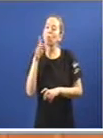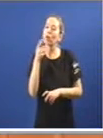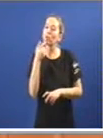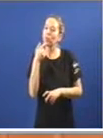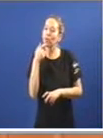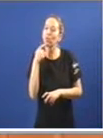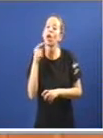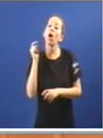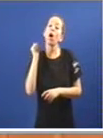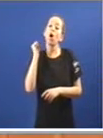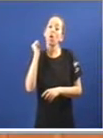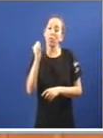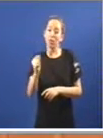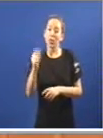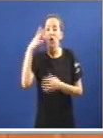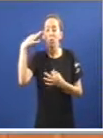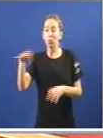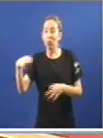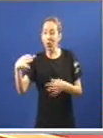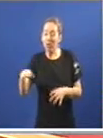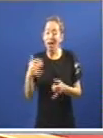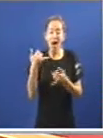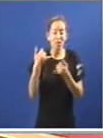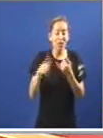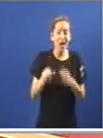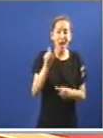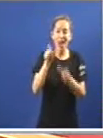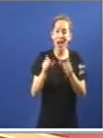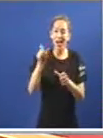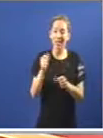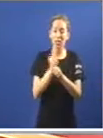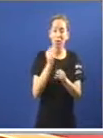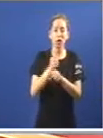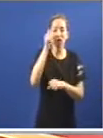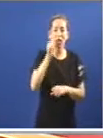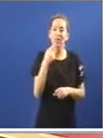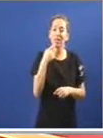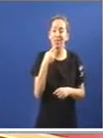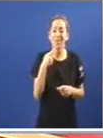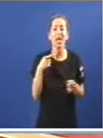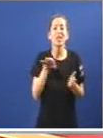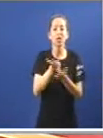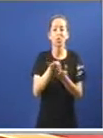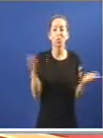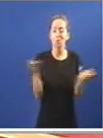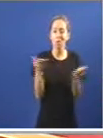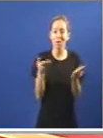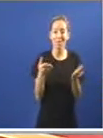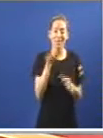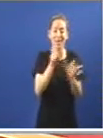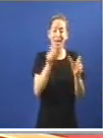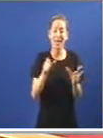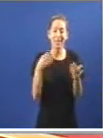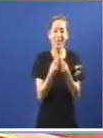acontece os traballadores e traballadoras duren se siguen también denunciando la situación de colapso en las urgencias y entregando centros de signaturas